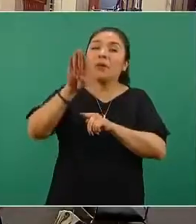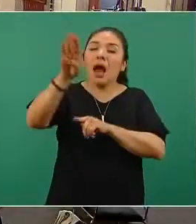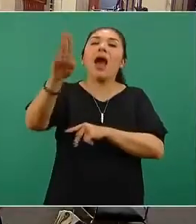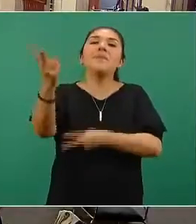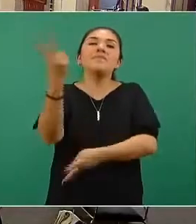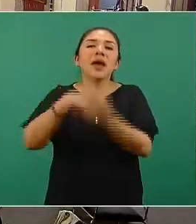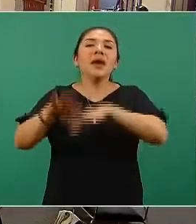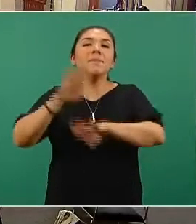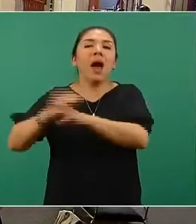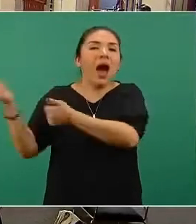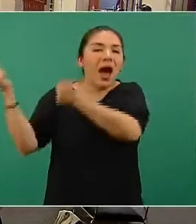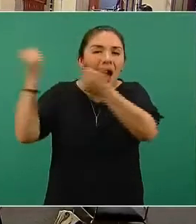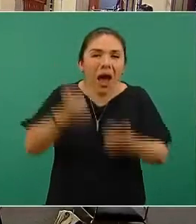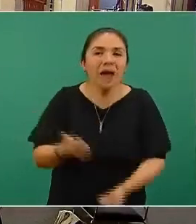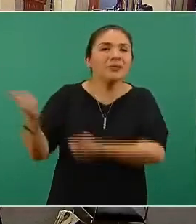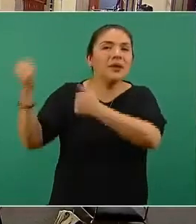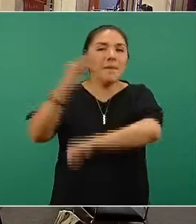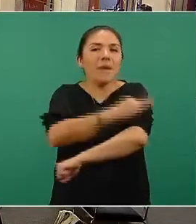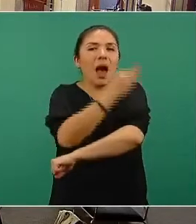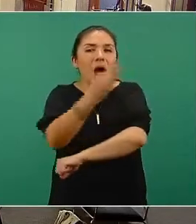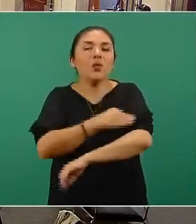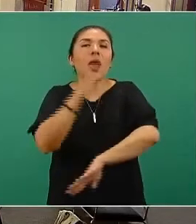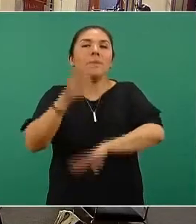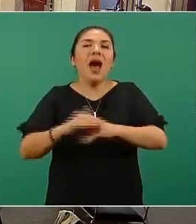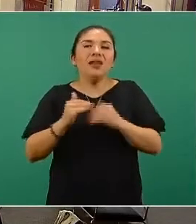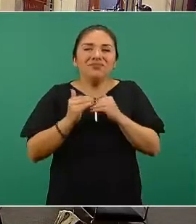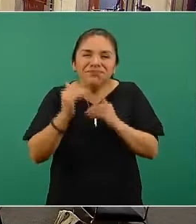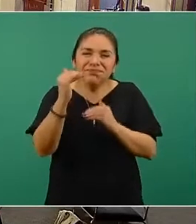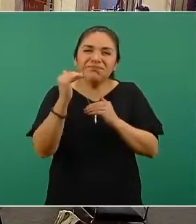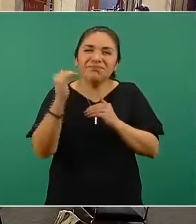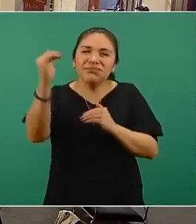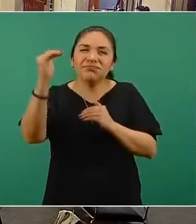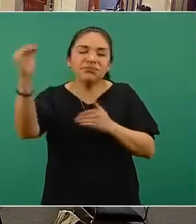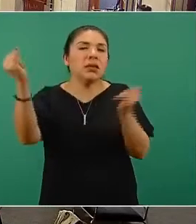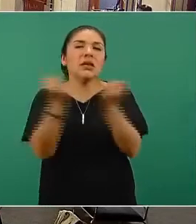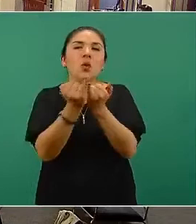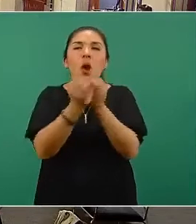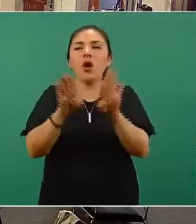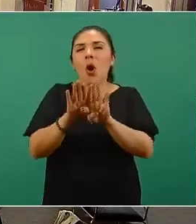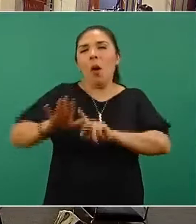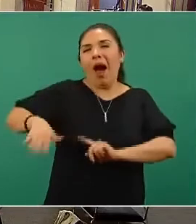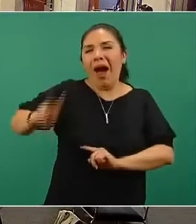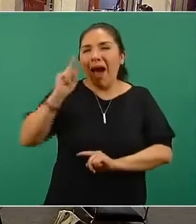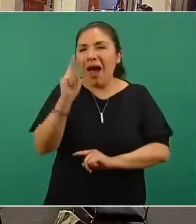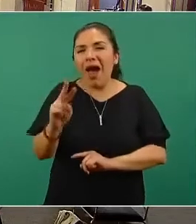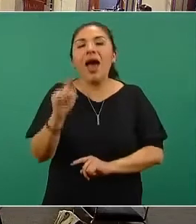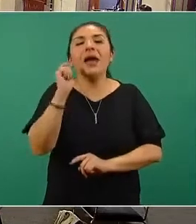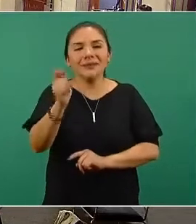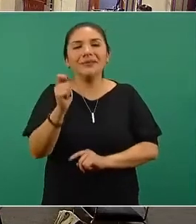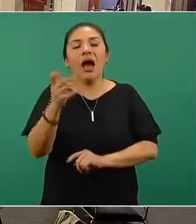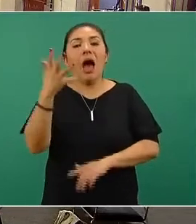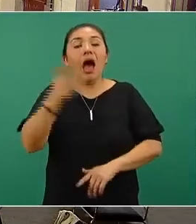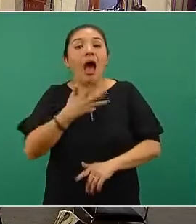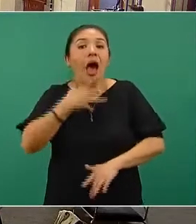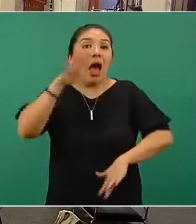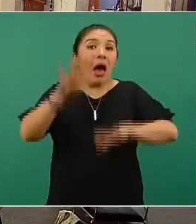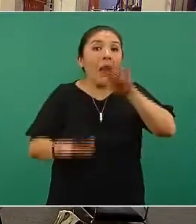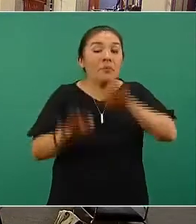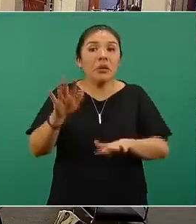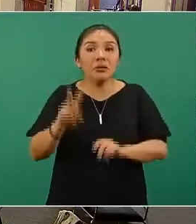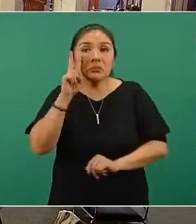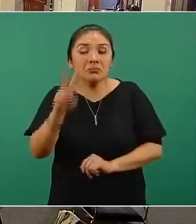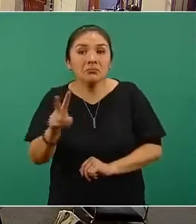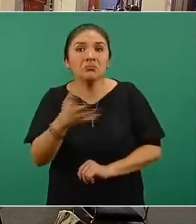lote y avanza rápidamente, y así podemos ver, igual que en la curva previa, pues podemos ver momentos